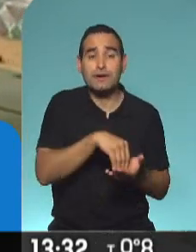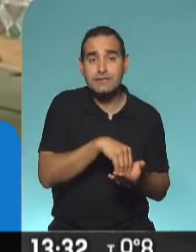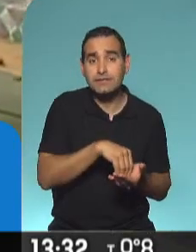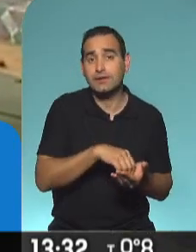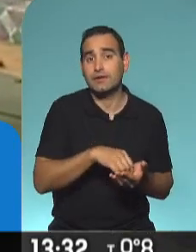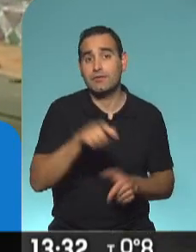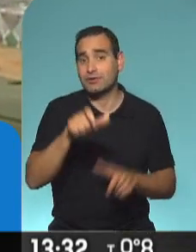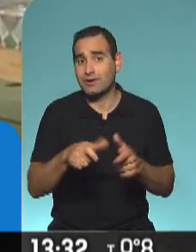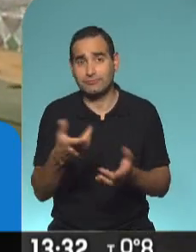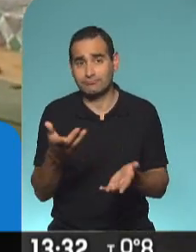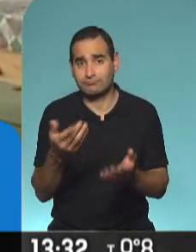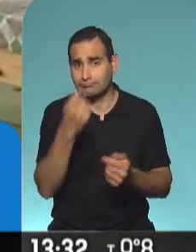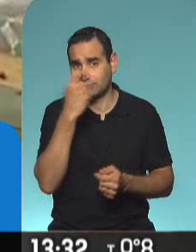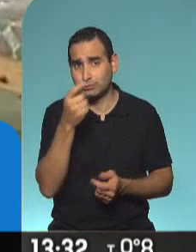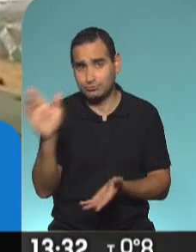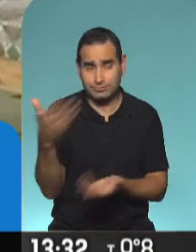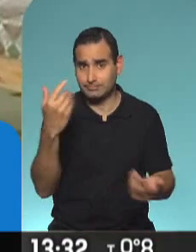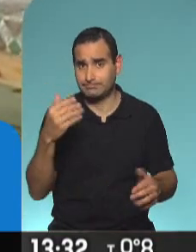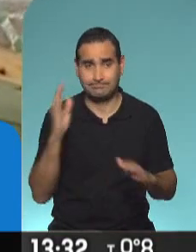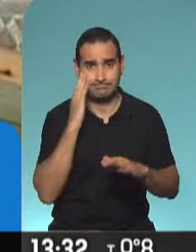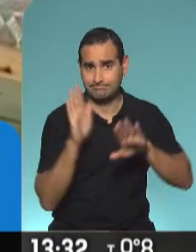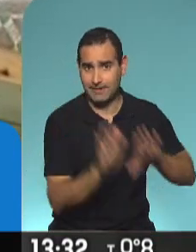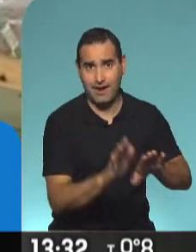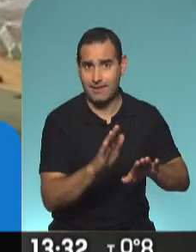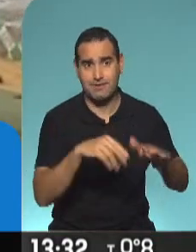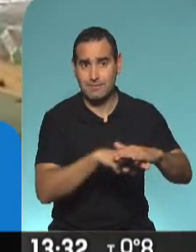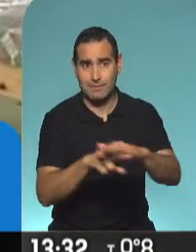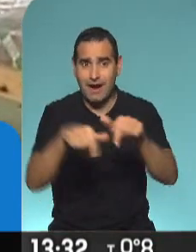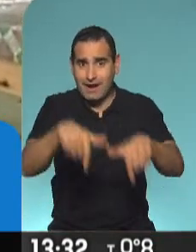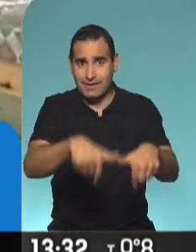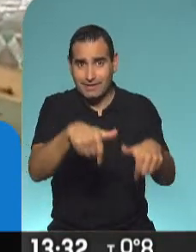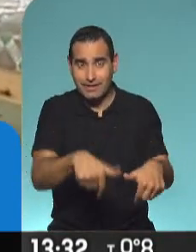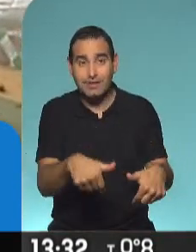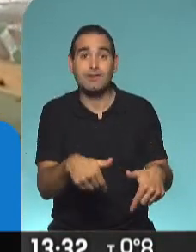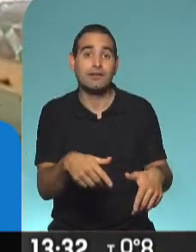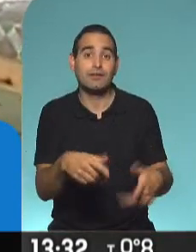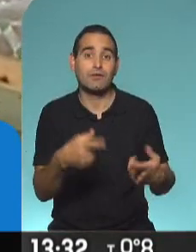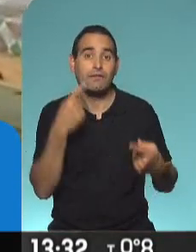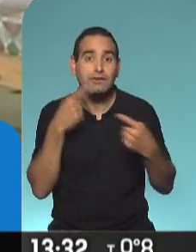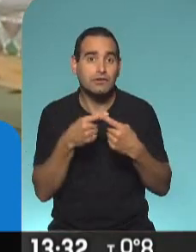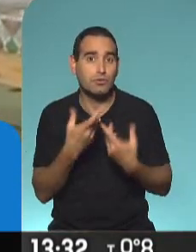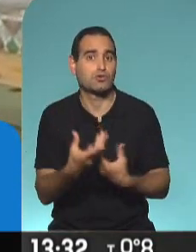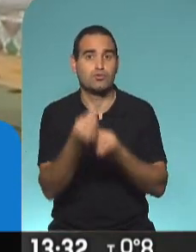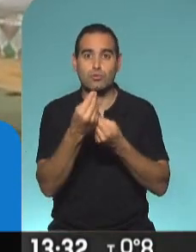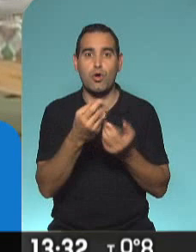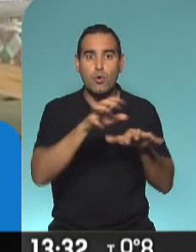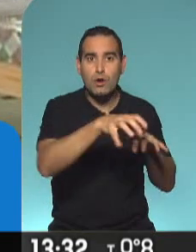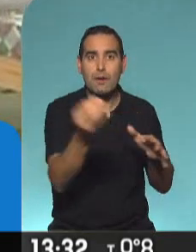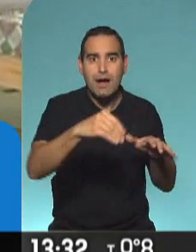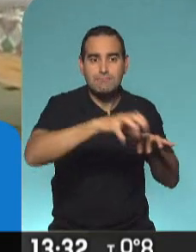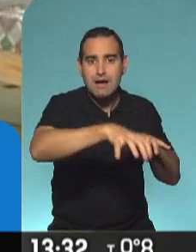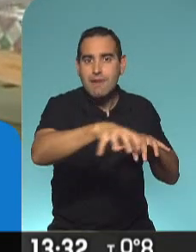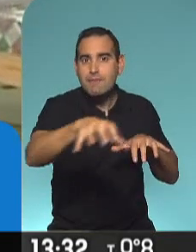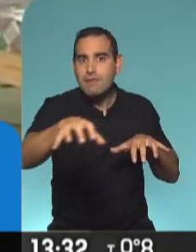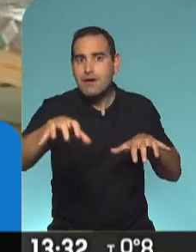de rápido ingreso y quizás menor conflictividad que las quienes se están alojando en los refugios para poder eso, seguir ampliando espacios, tener un lugar más